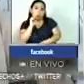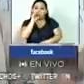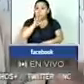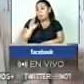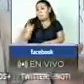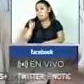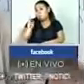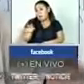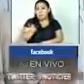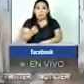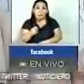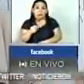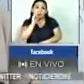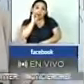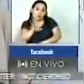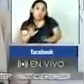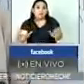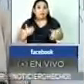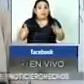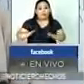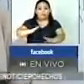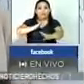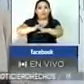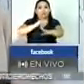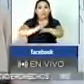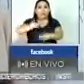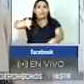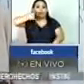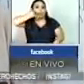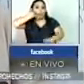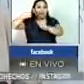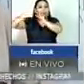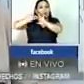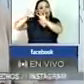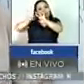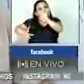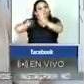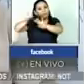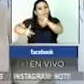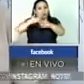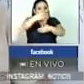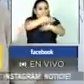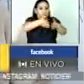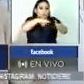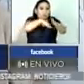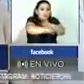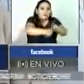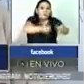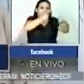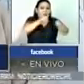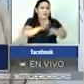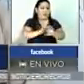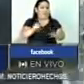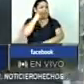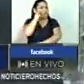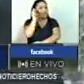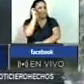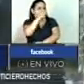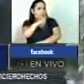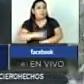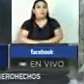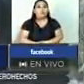la misma cantaleta que se va a impedir la llamada desde el interior de los centros penitenciarios? Eso llama mucho la atención.